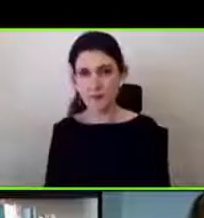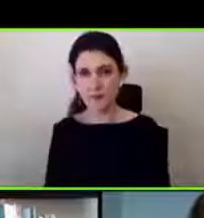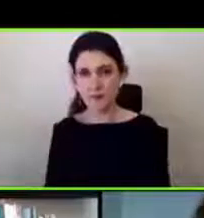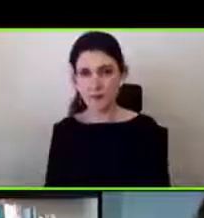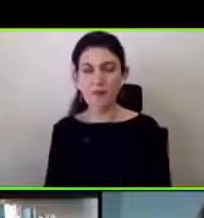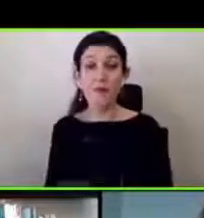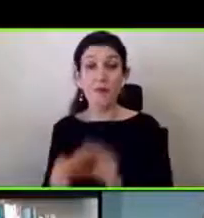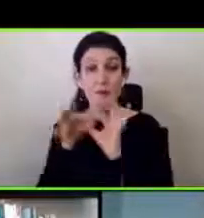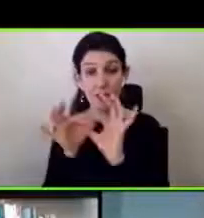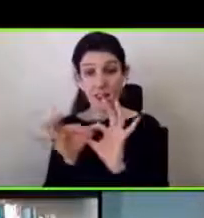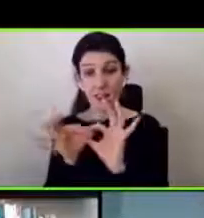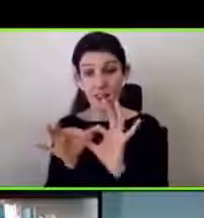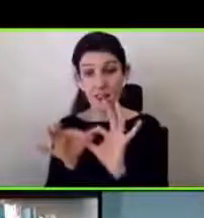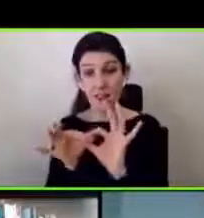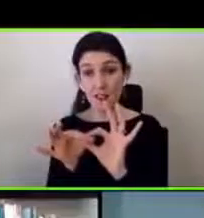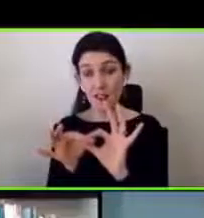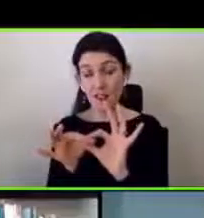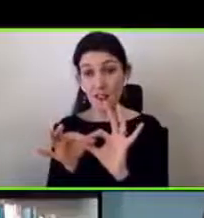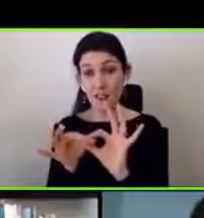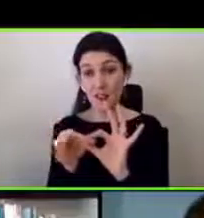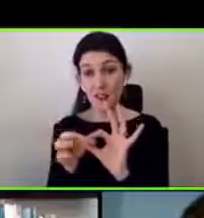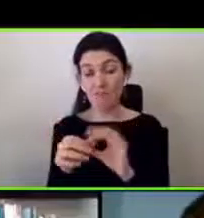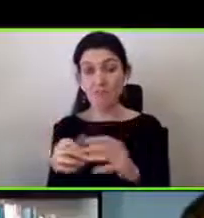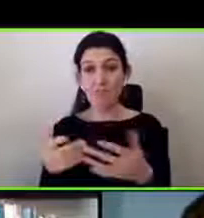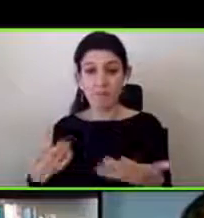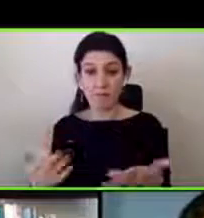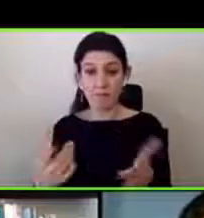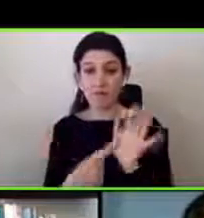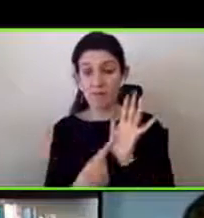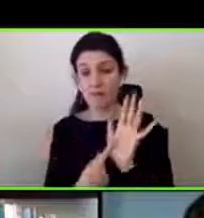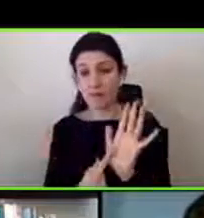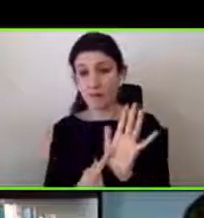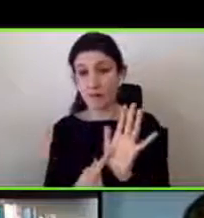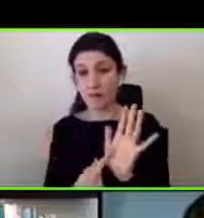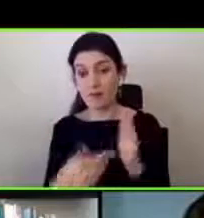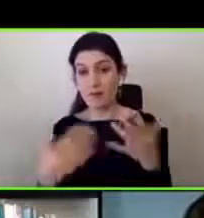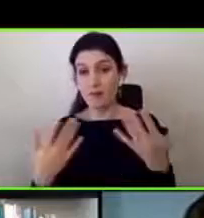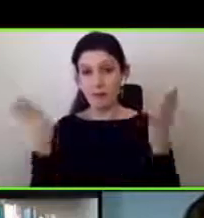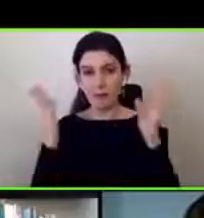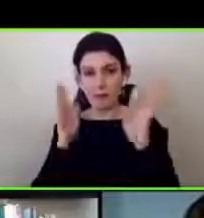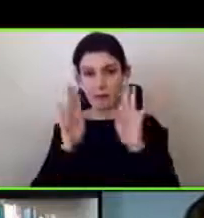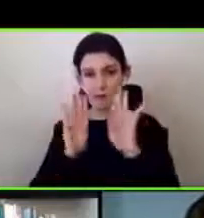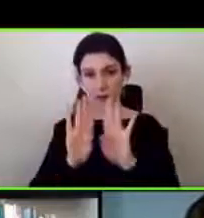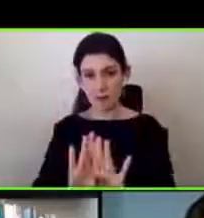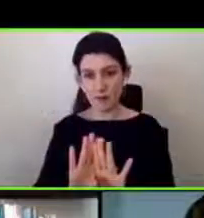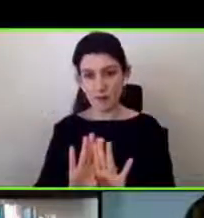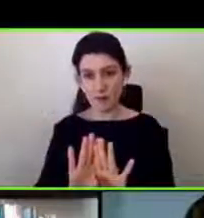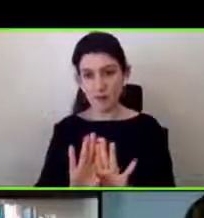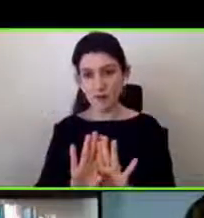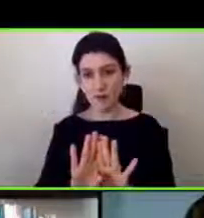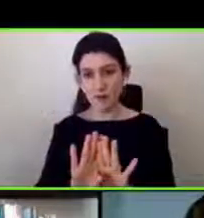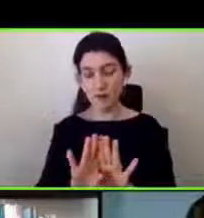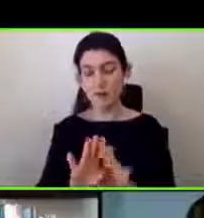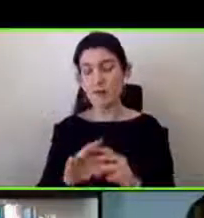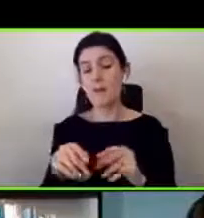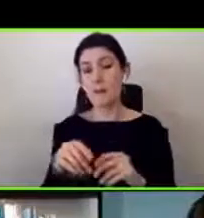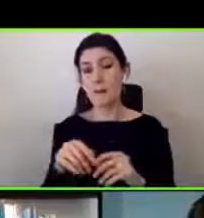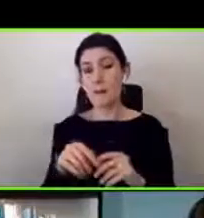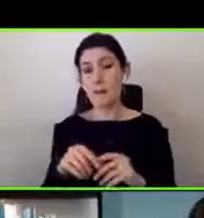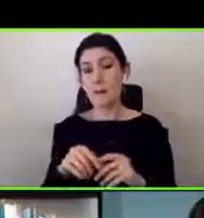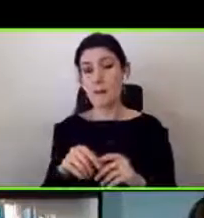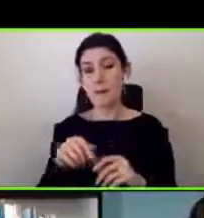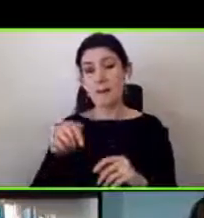gracias. Bueno, con esta presentación hacemos el cierre de los webinars que organizó el Servicio